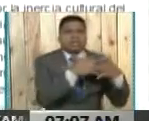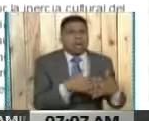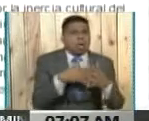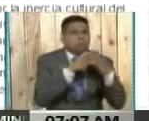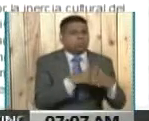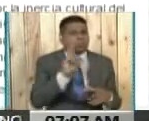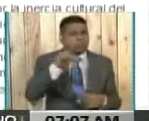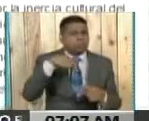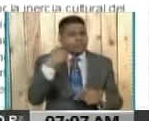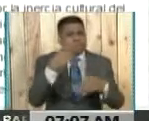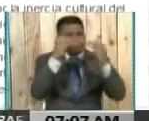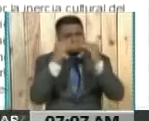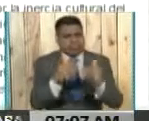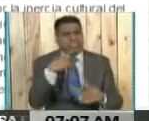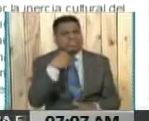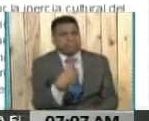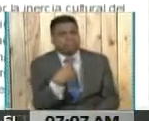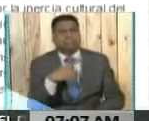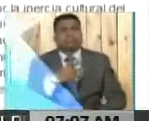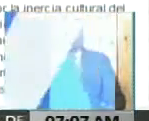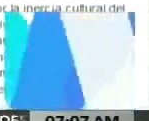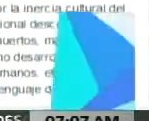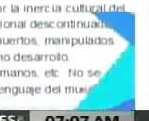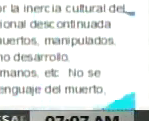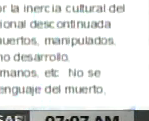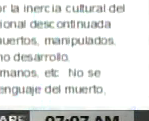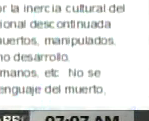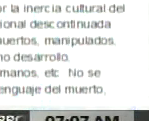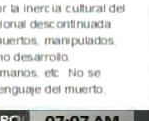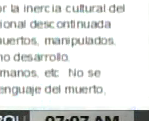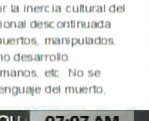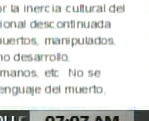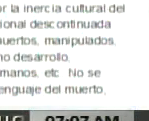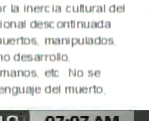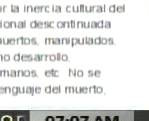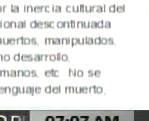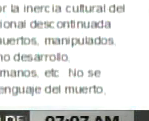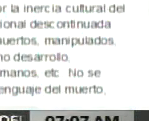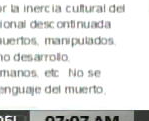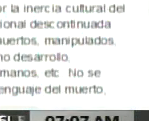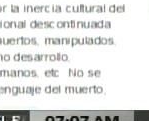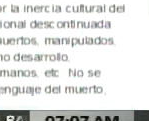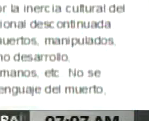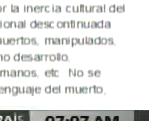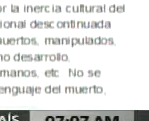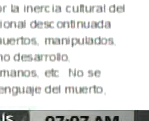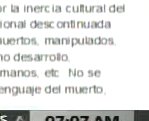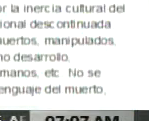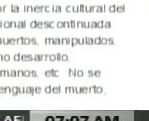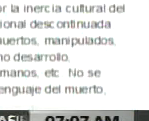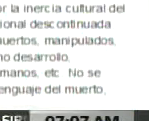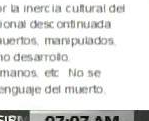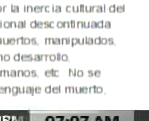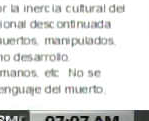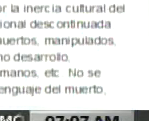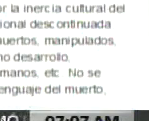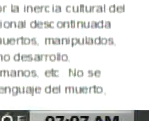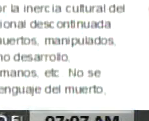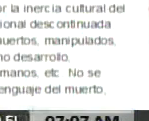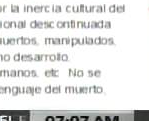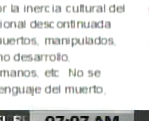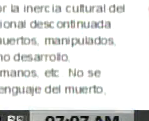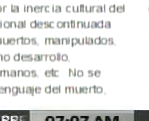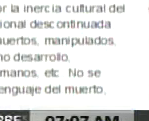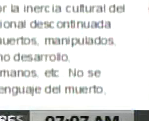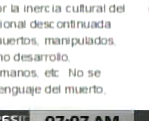de este lado, luego de la partida del único referente cultural de este tiempo, es una tarea difícil. Con Hugo Chávez se fue también el mejor estratega